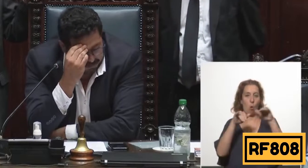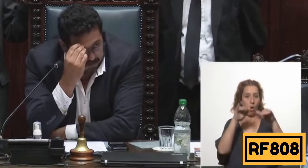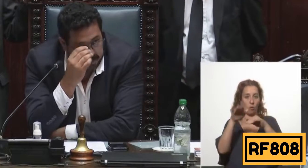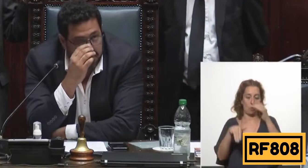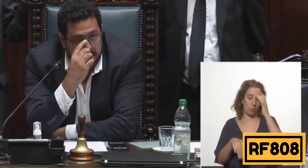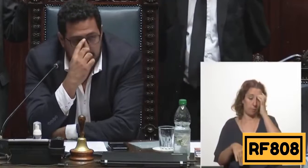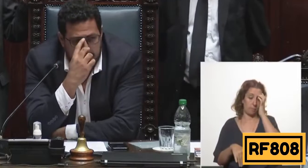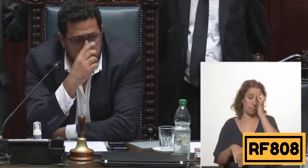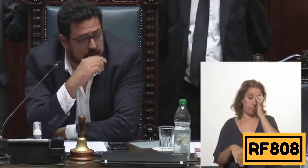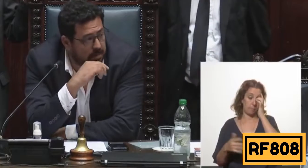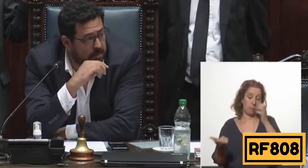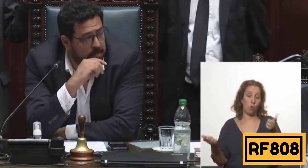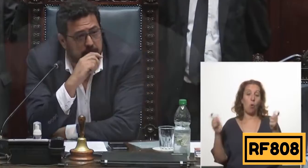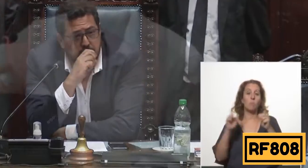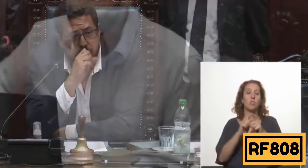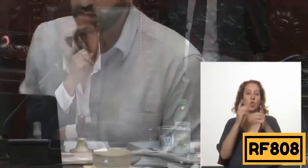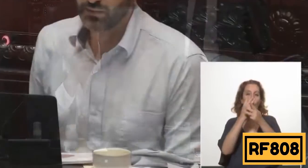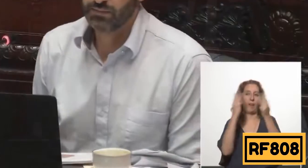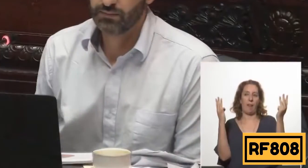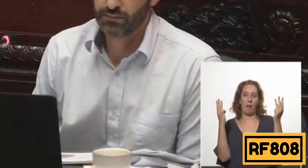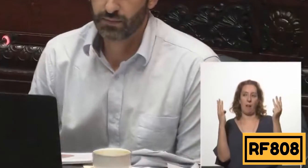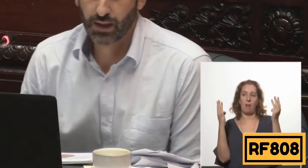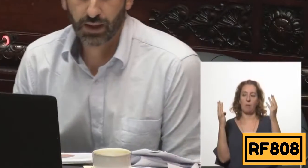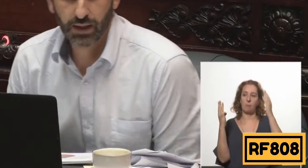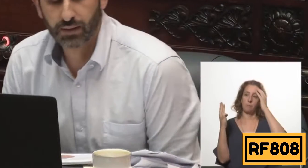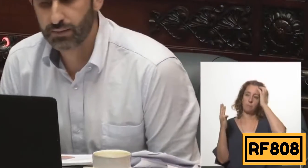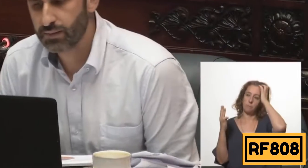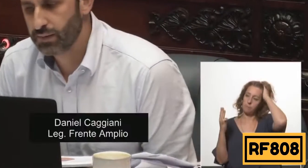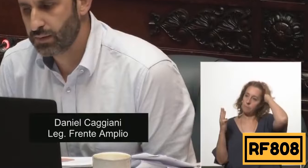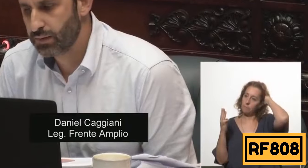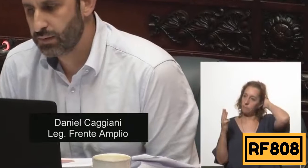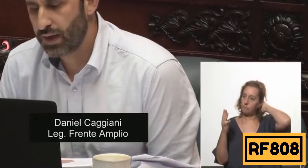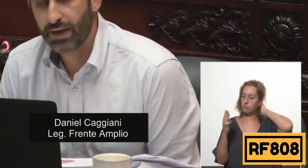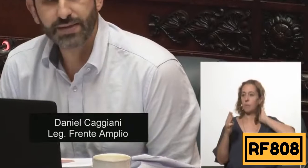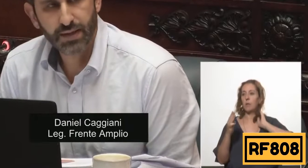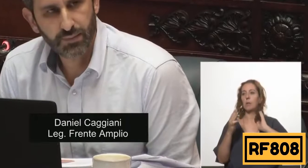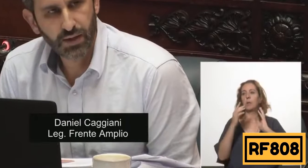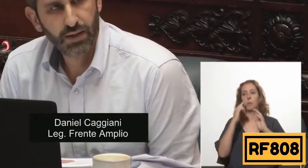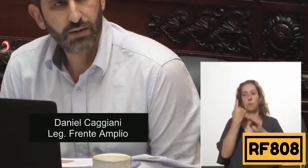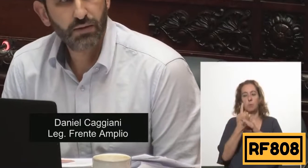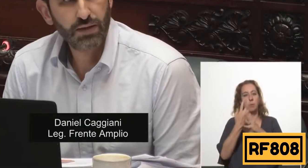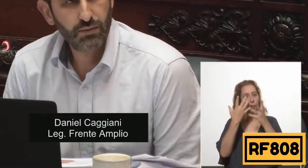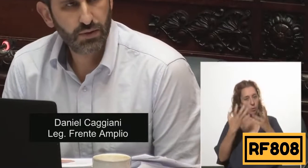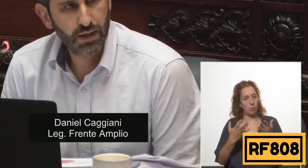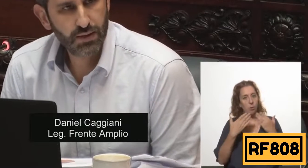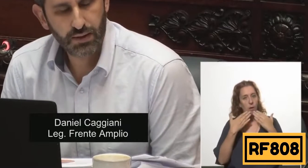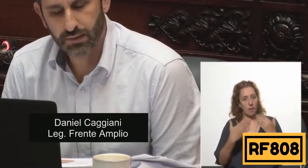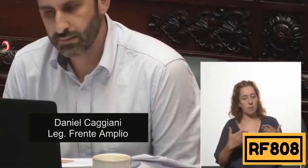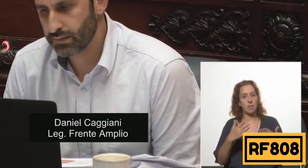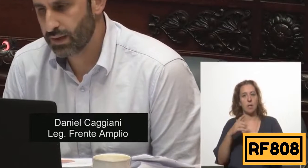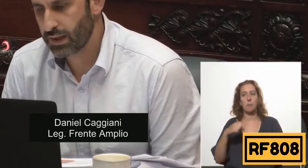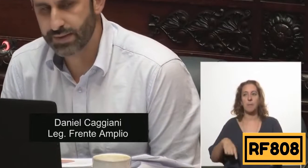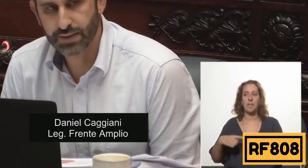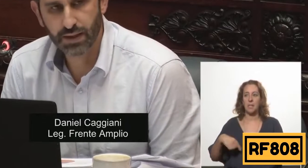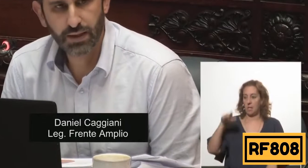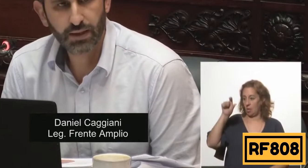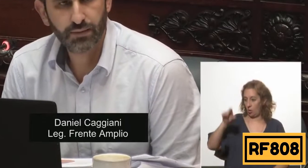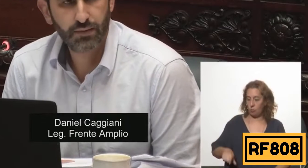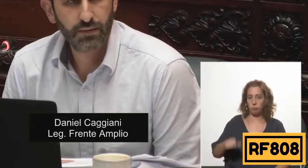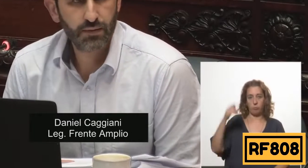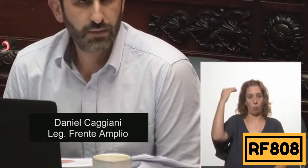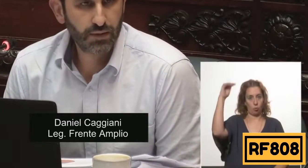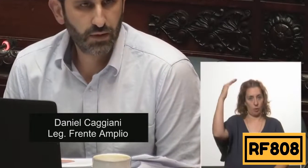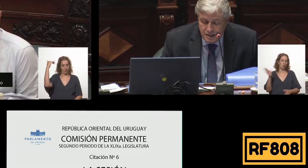en régimen de comisión general. Quiero, de que nada, agradecer al ministro, a las autoridades de la